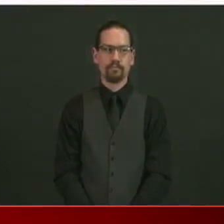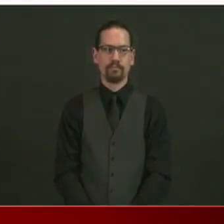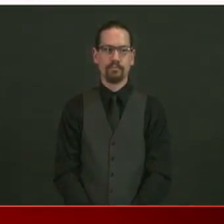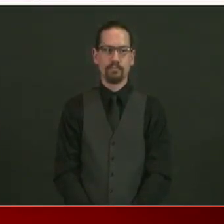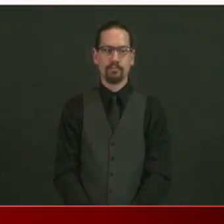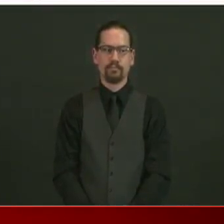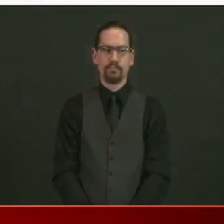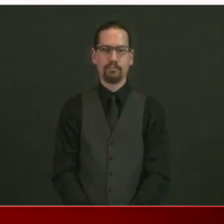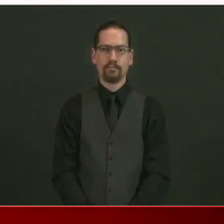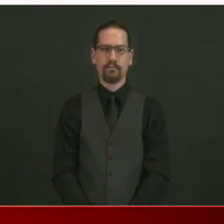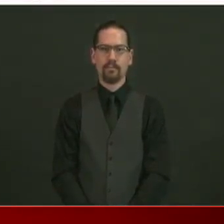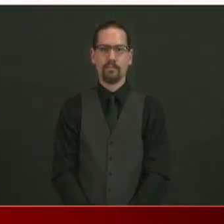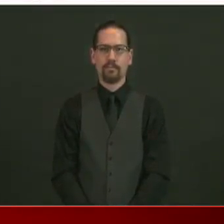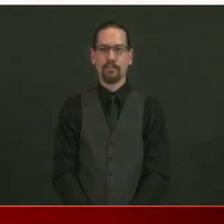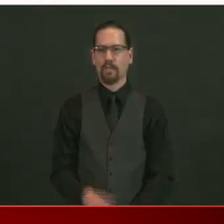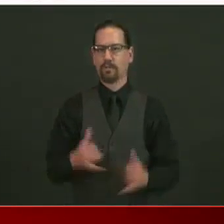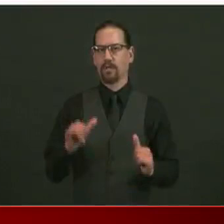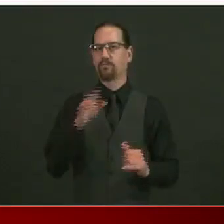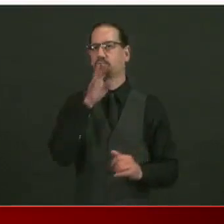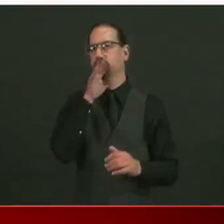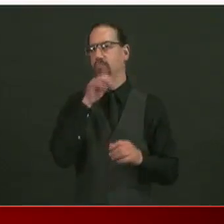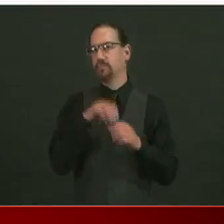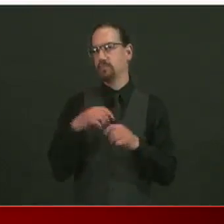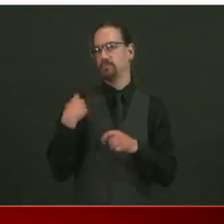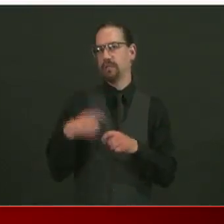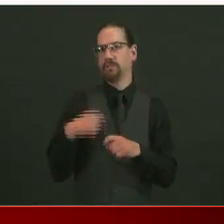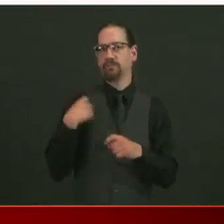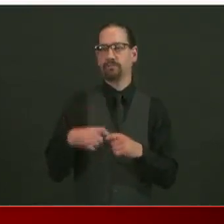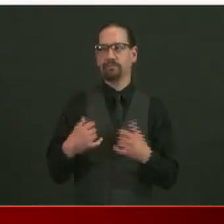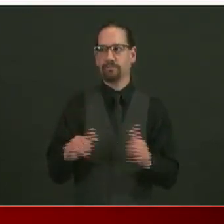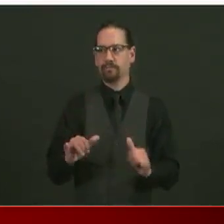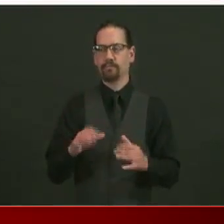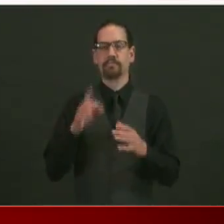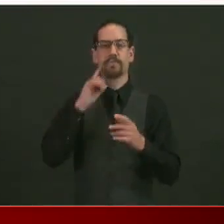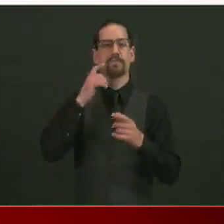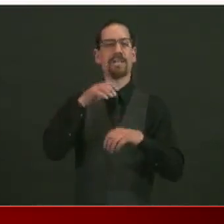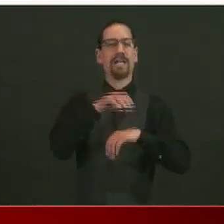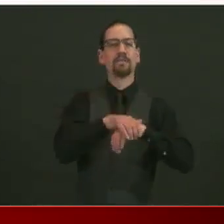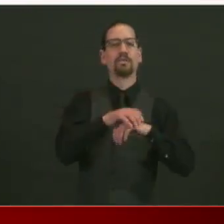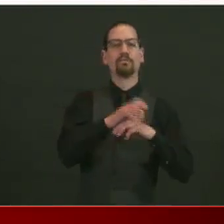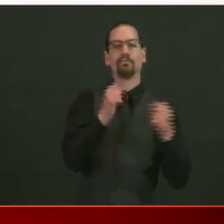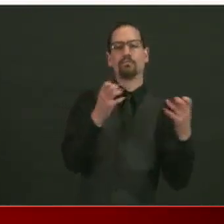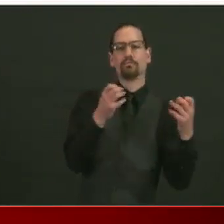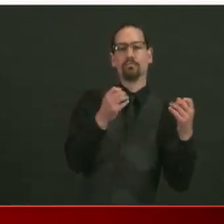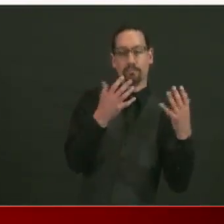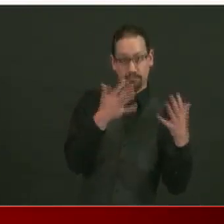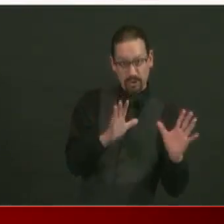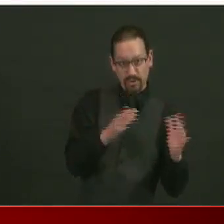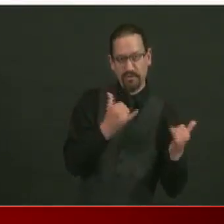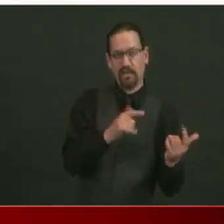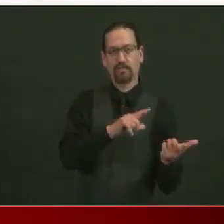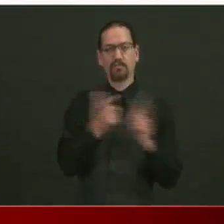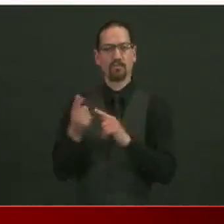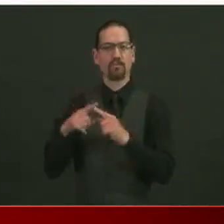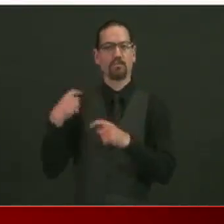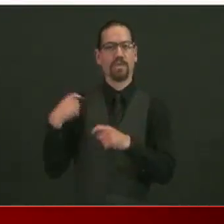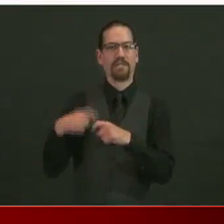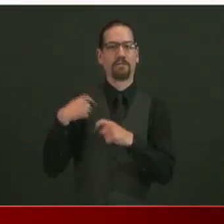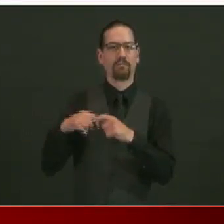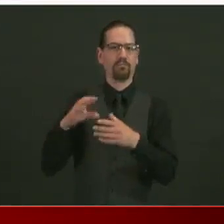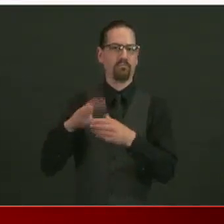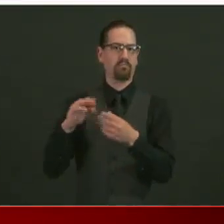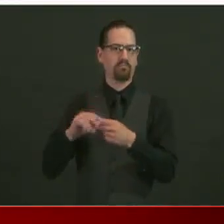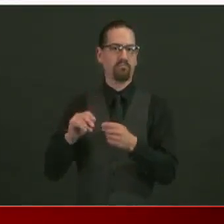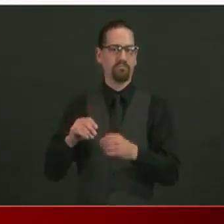no podíamos llegar a esa meta sin el apoyo y la colaboración de ustedes. También quería anunciarle que Cox no